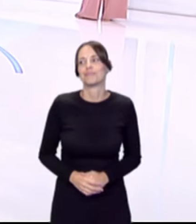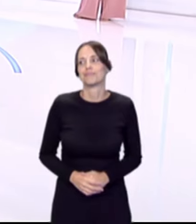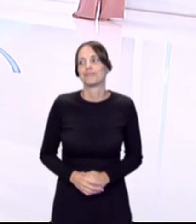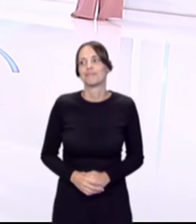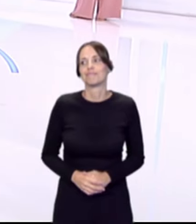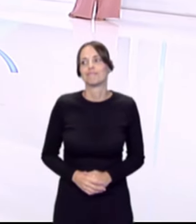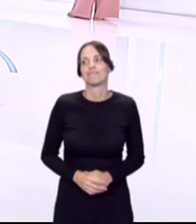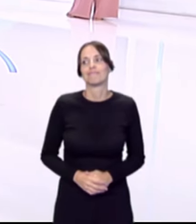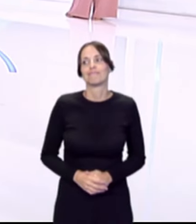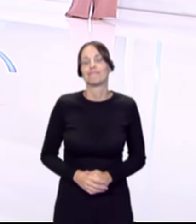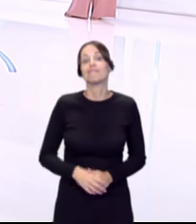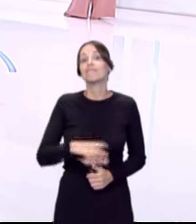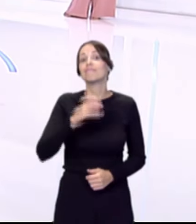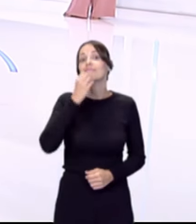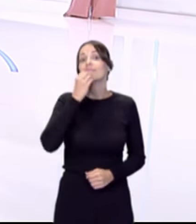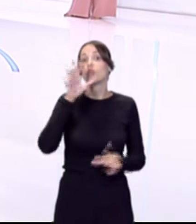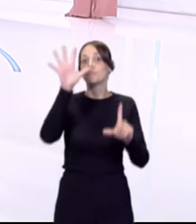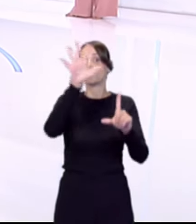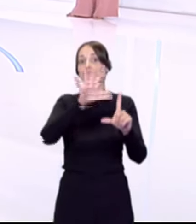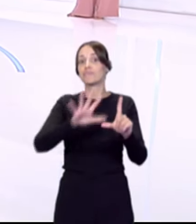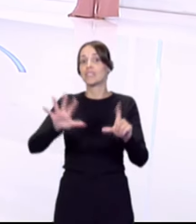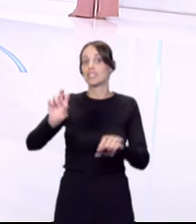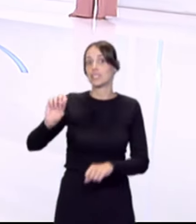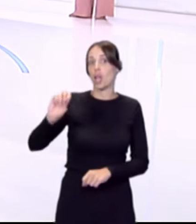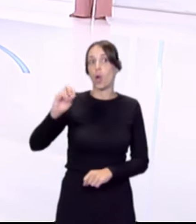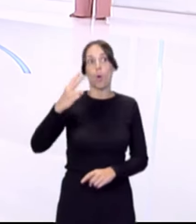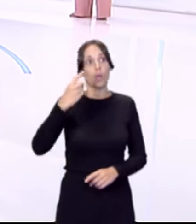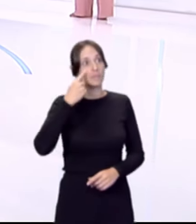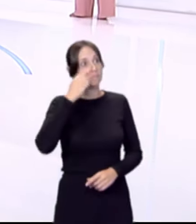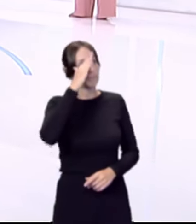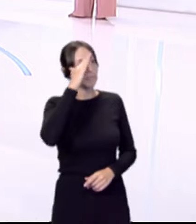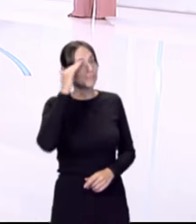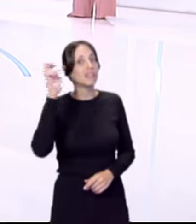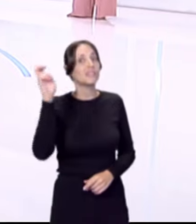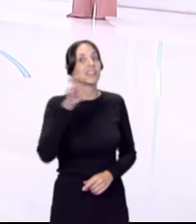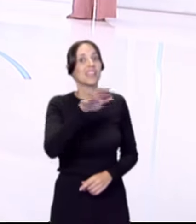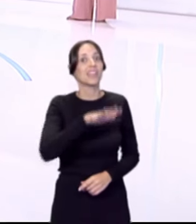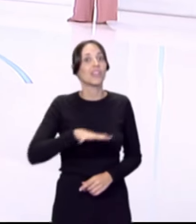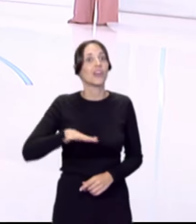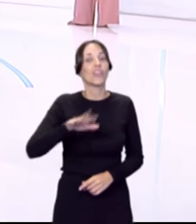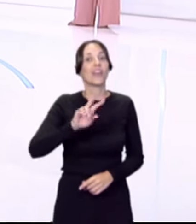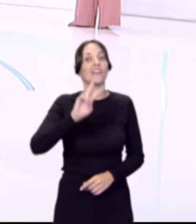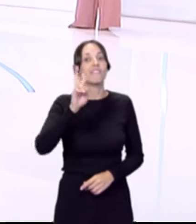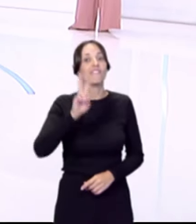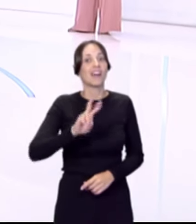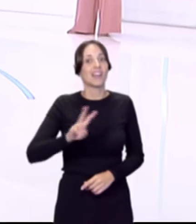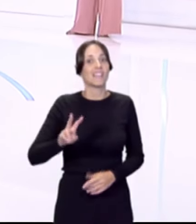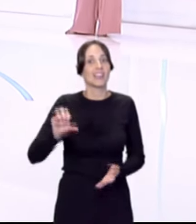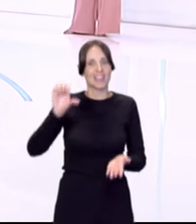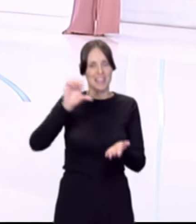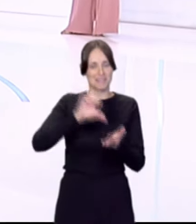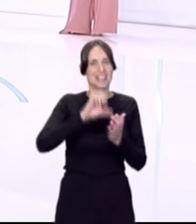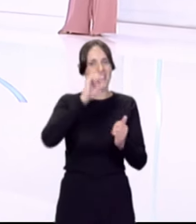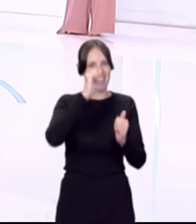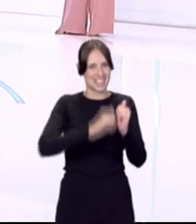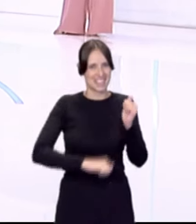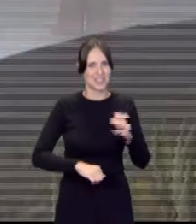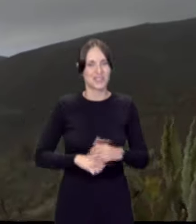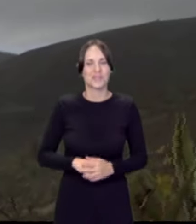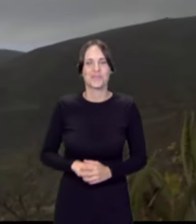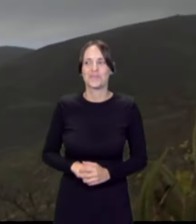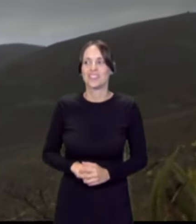Bueno, y la segunda imagen que tenemos para hoy, Pilar, nos va a llegar desde Valverde, desde la capital de la Isla del Hierro. Y van